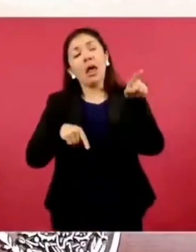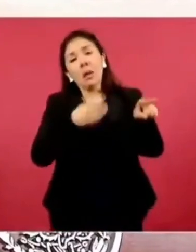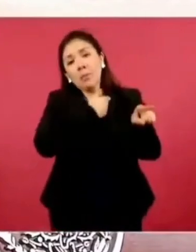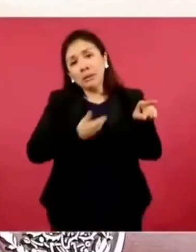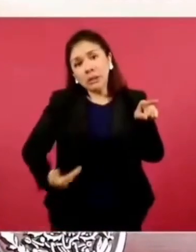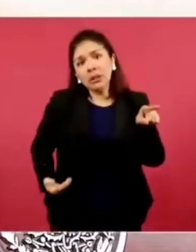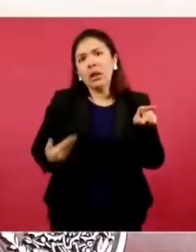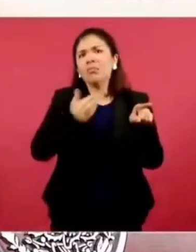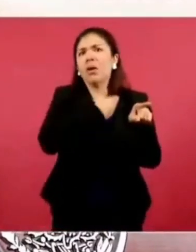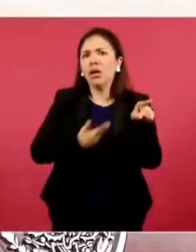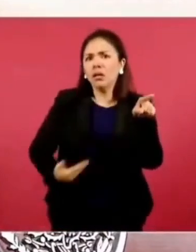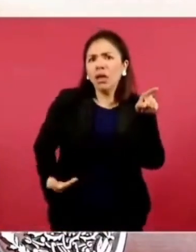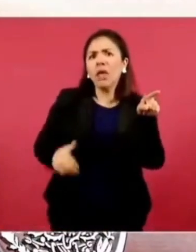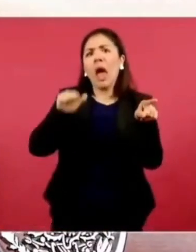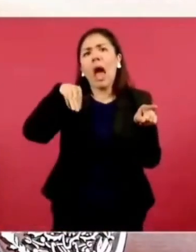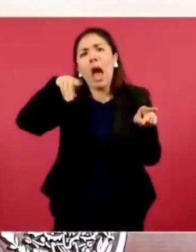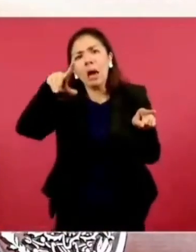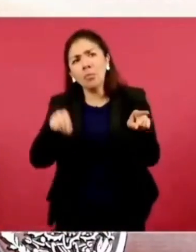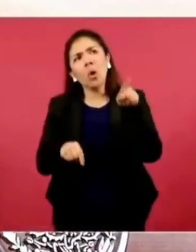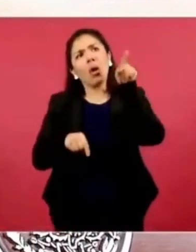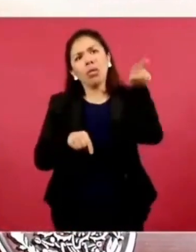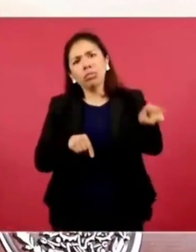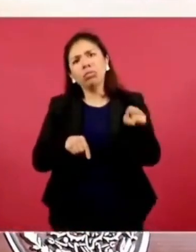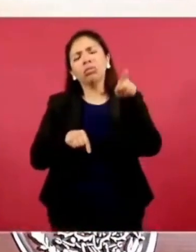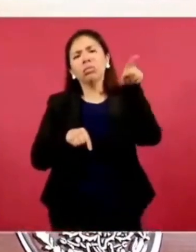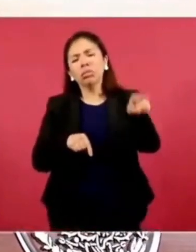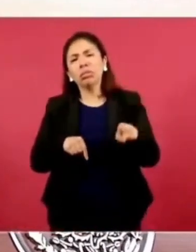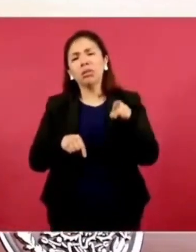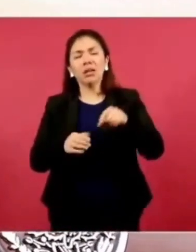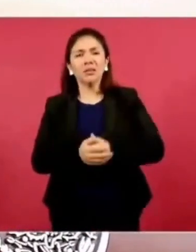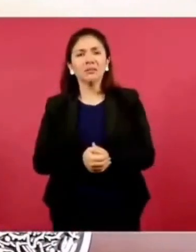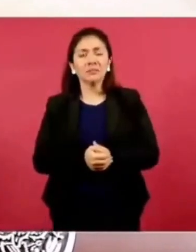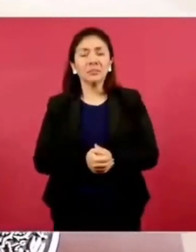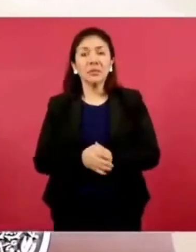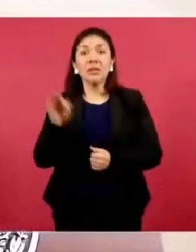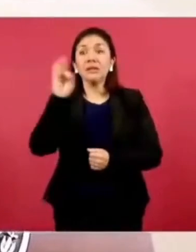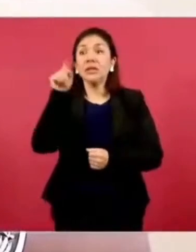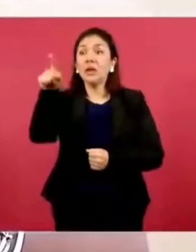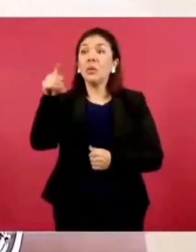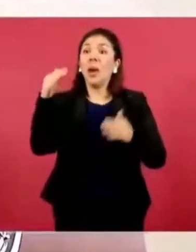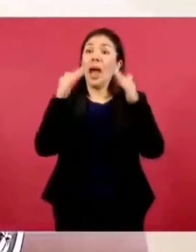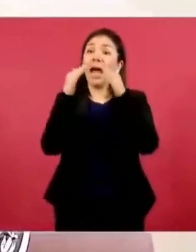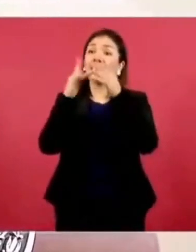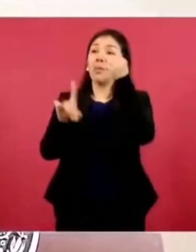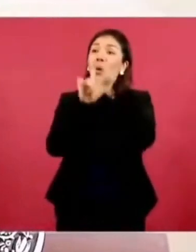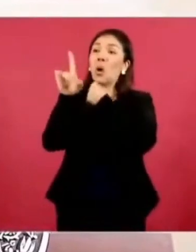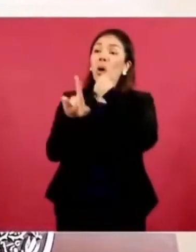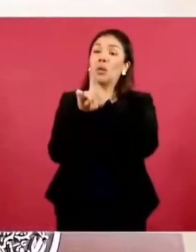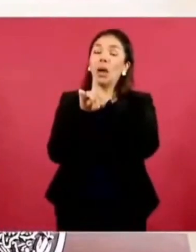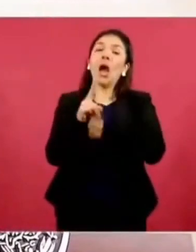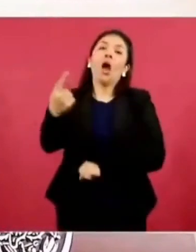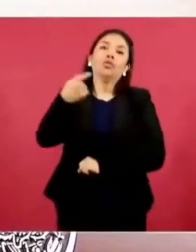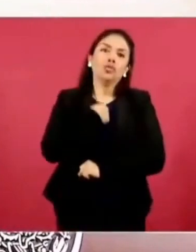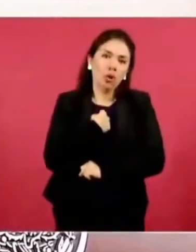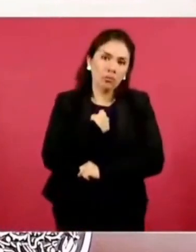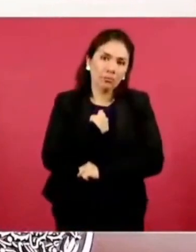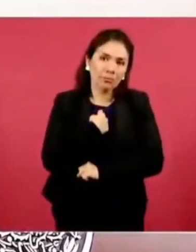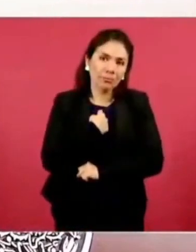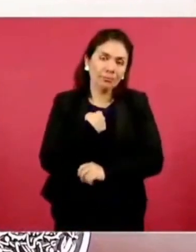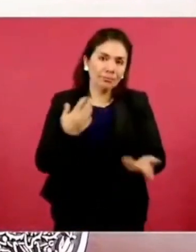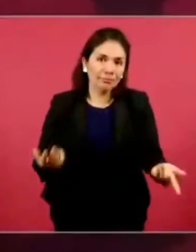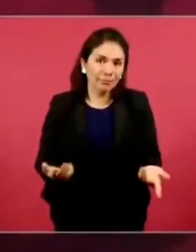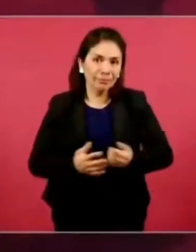Andrés Manuel, que si se trastabillan en la casa, Andrés Manuel.